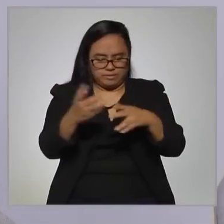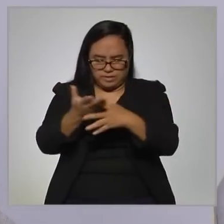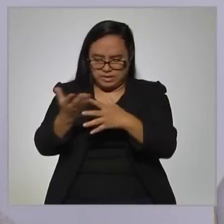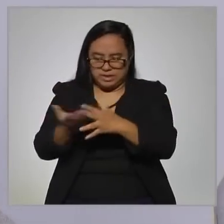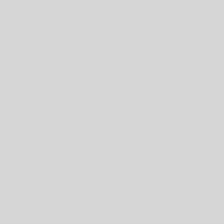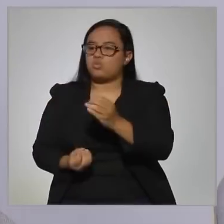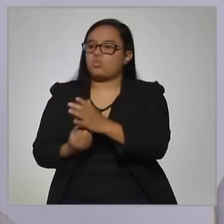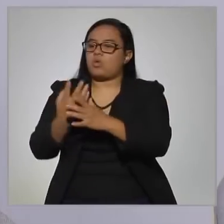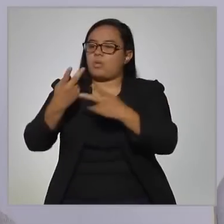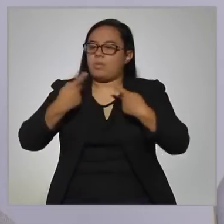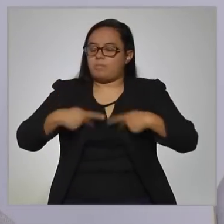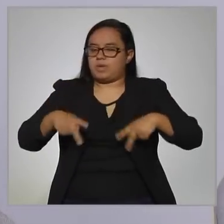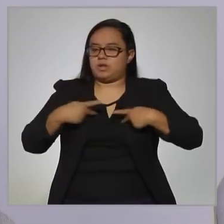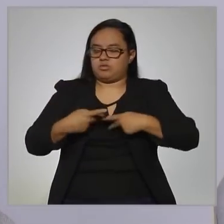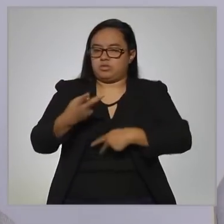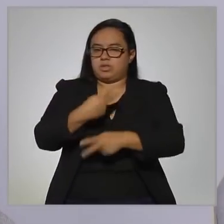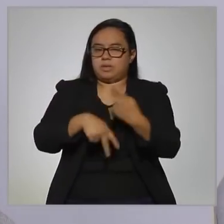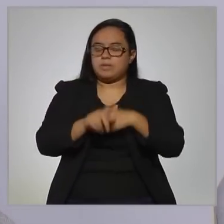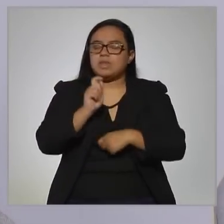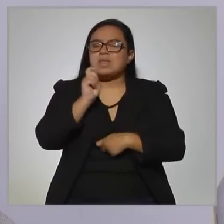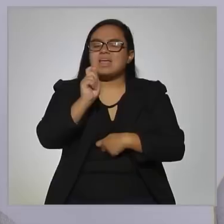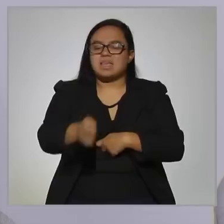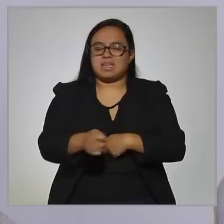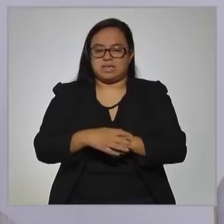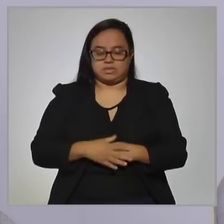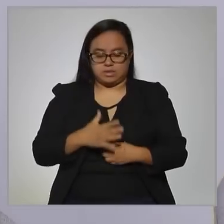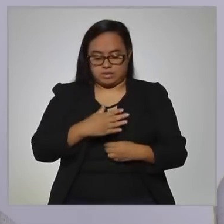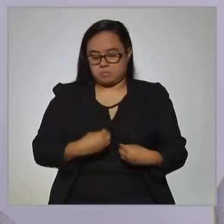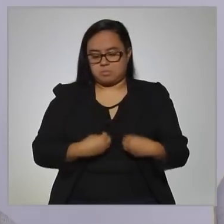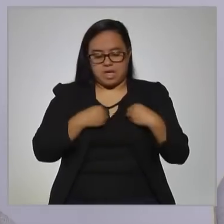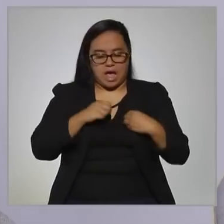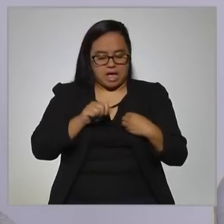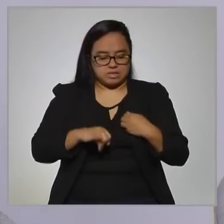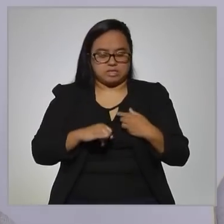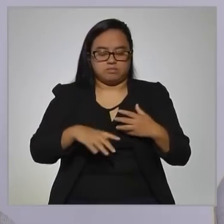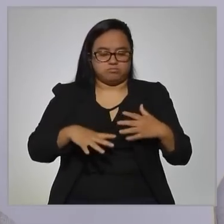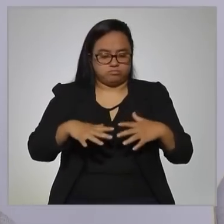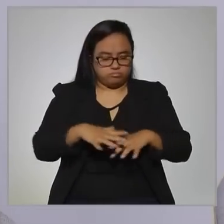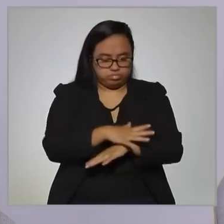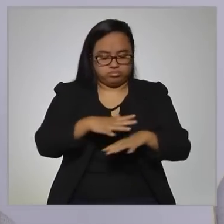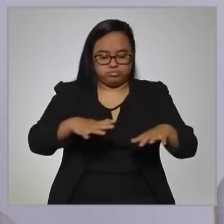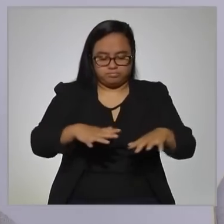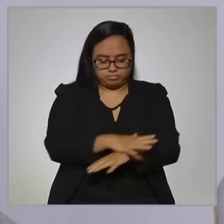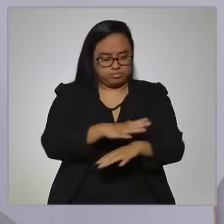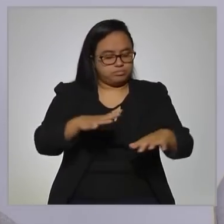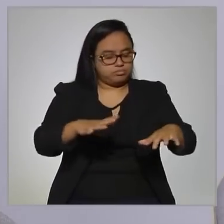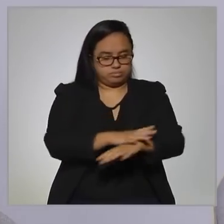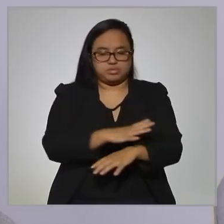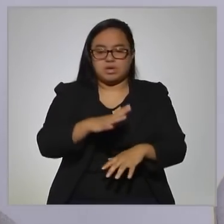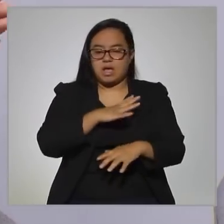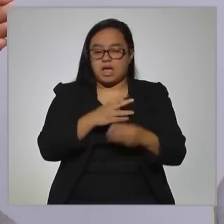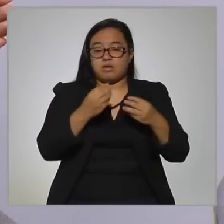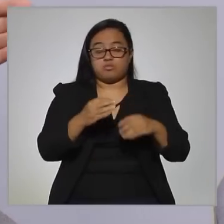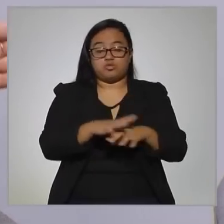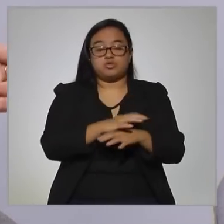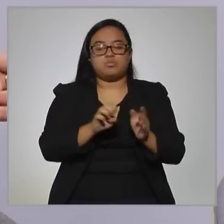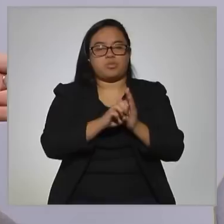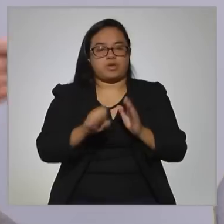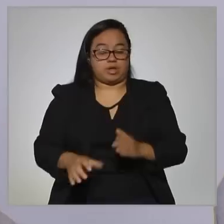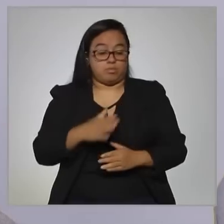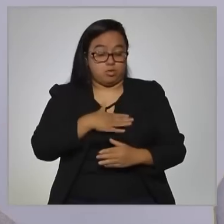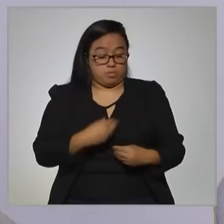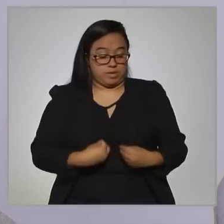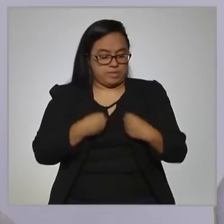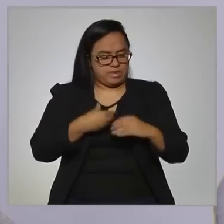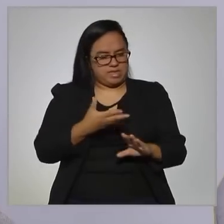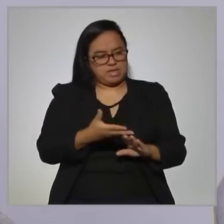otras maneras. Nuestra vida es eso, un proceso constante de transformación en el cual dejamos una lectura